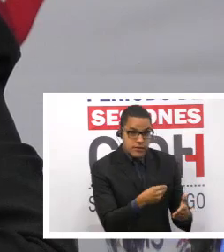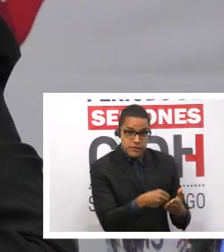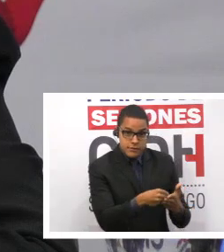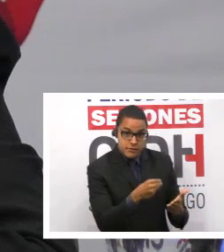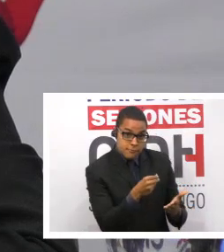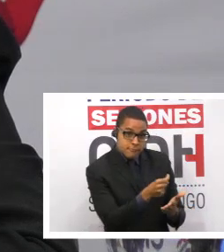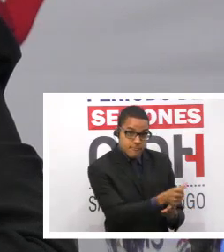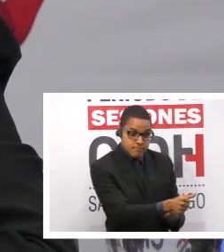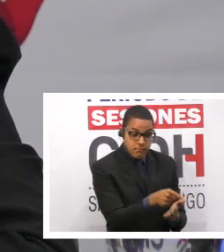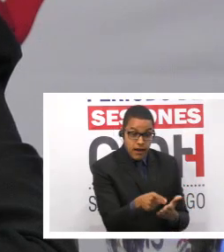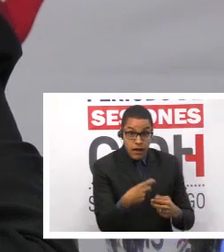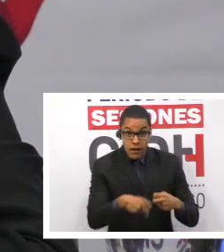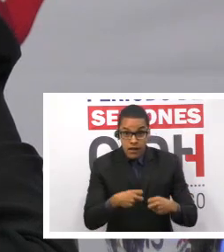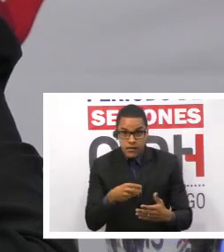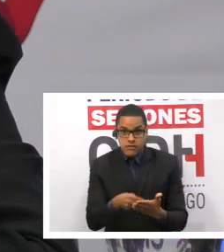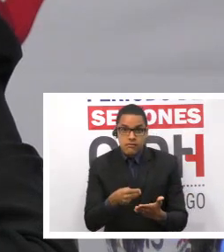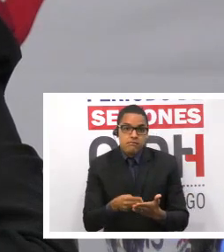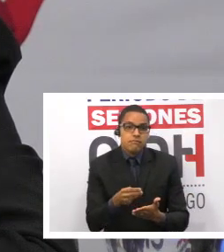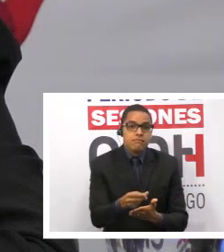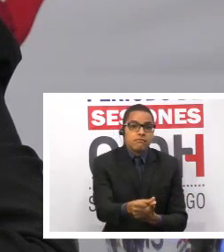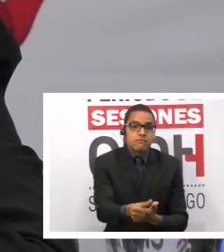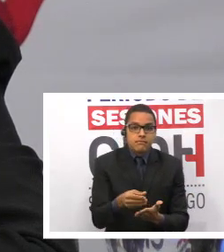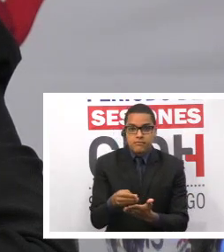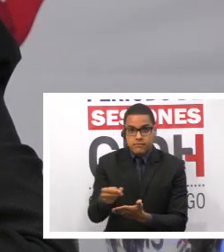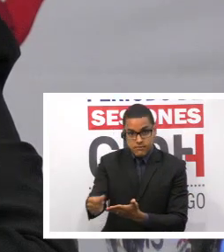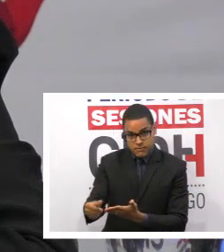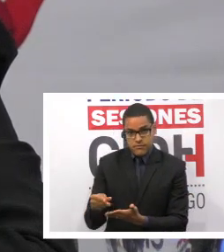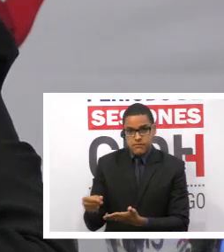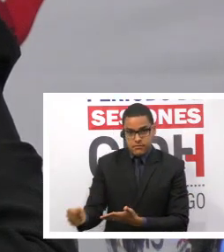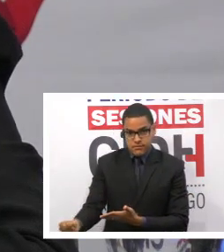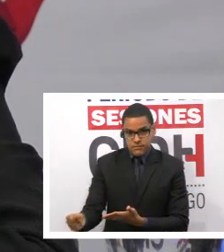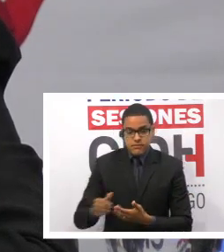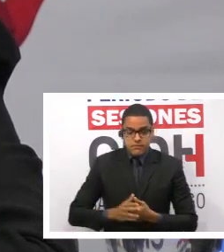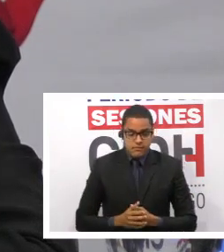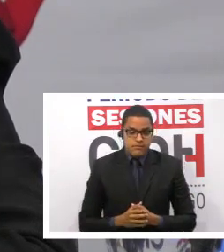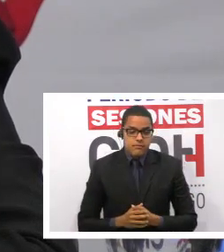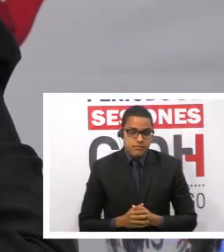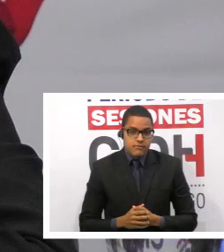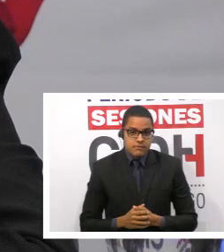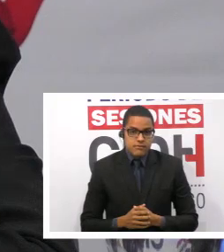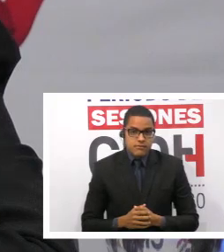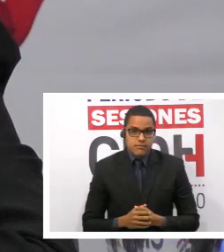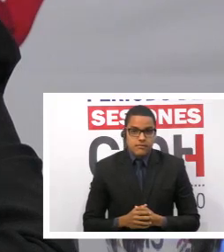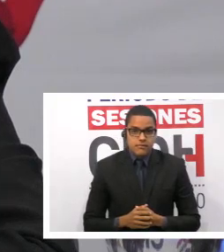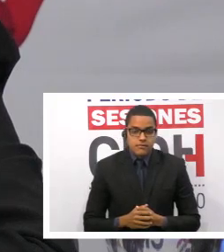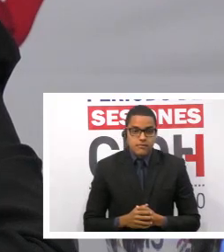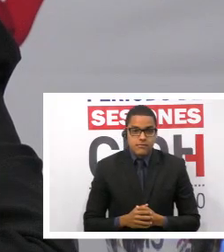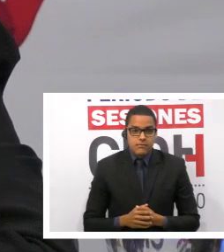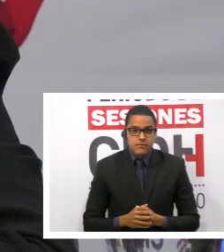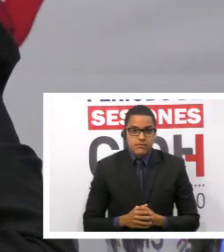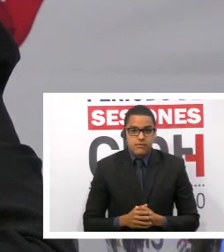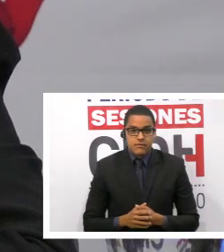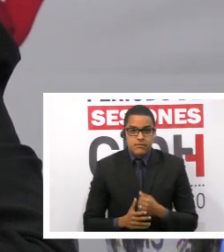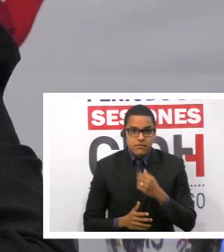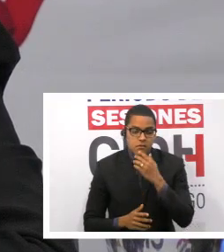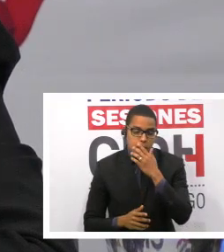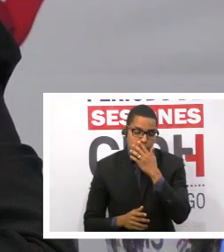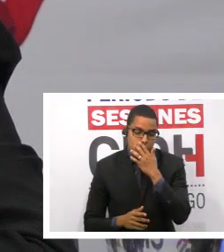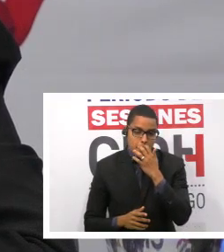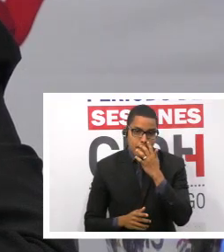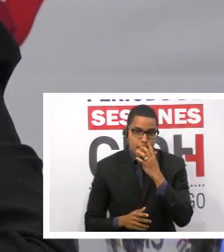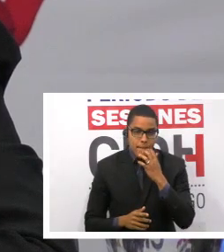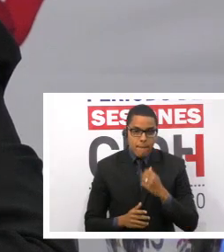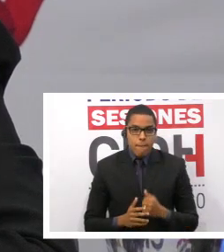somos una región este continente se ha caracterizado en los últimos años